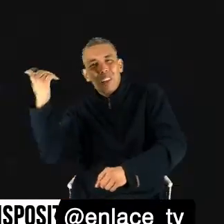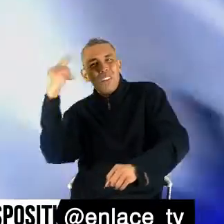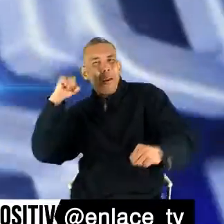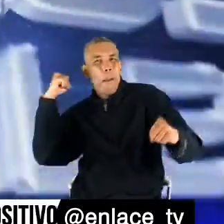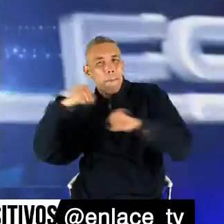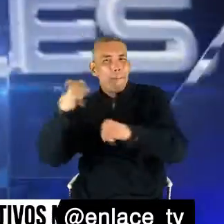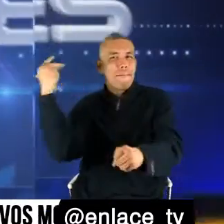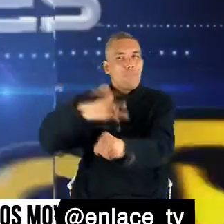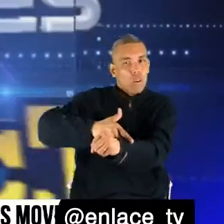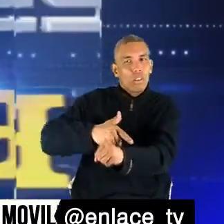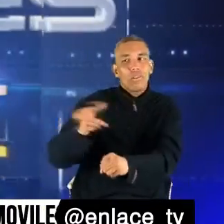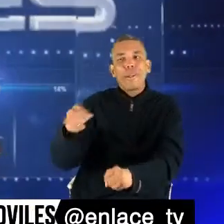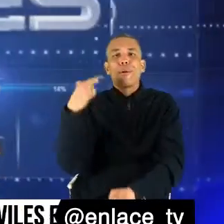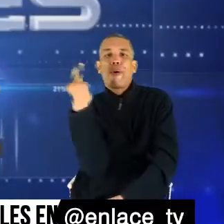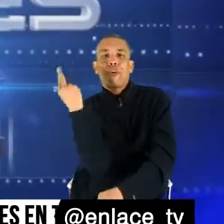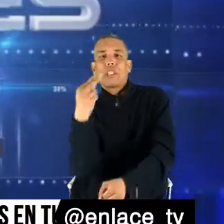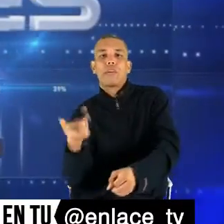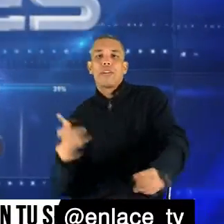conducta.